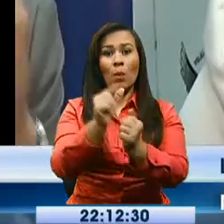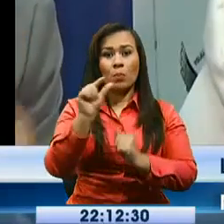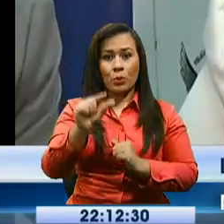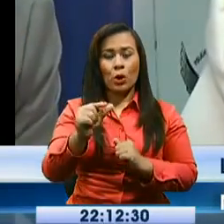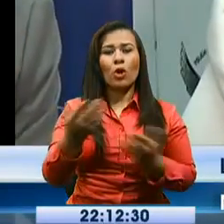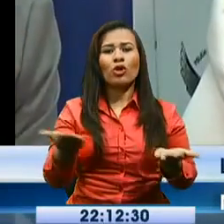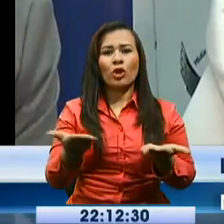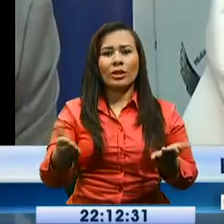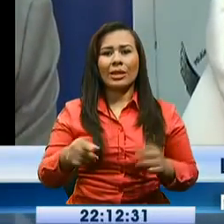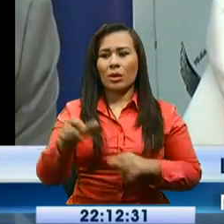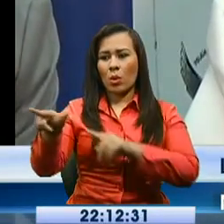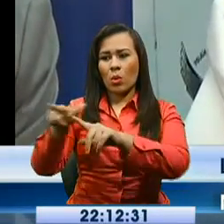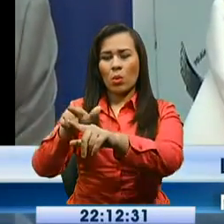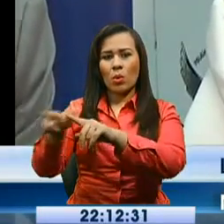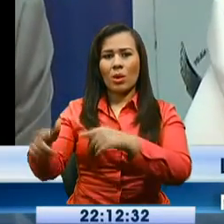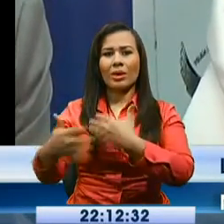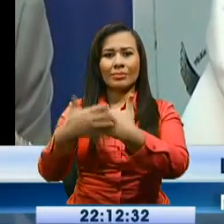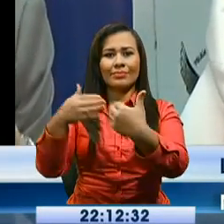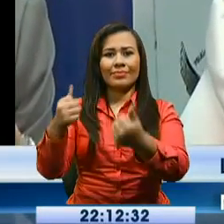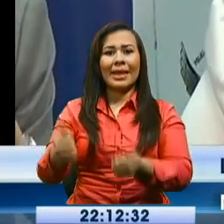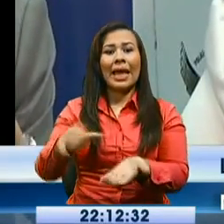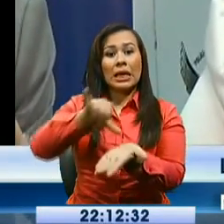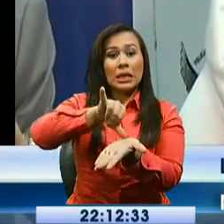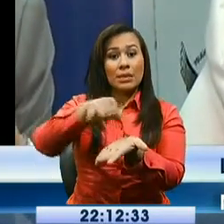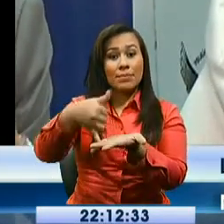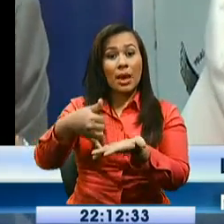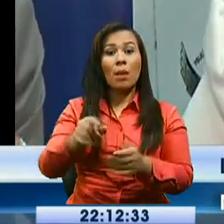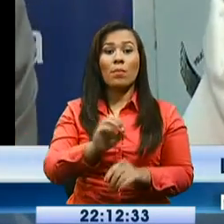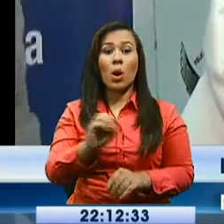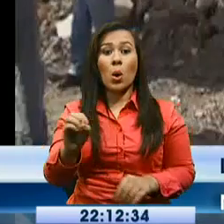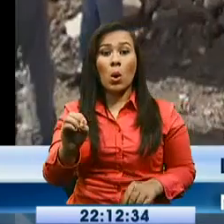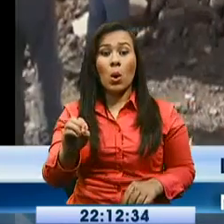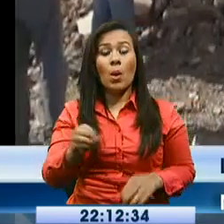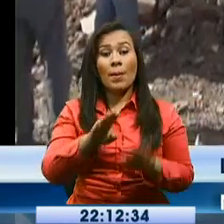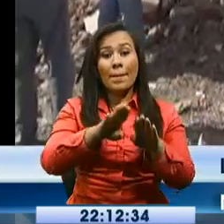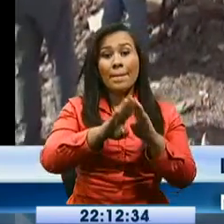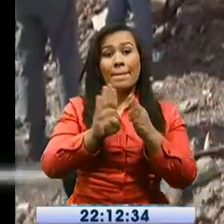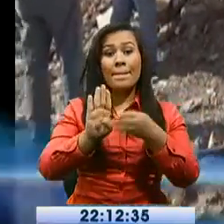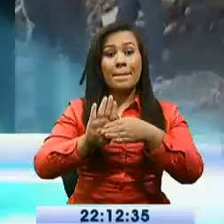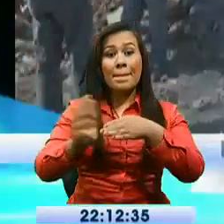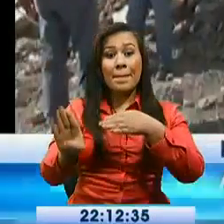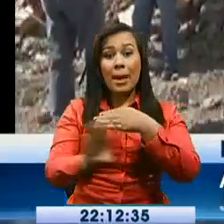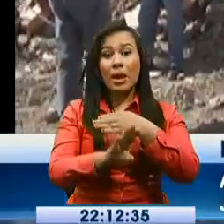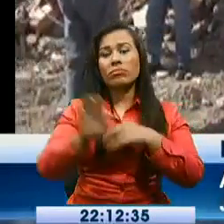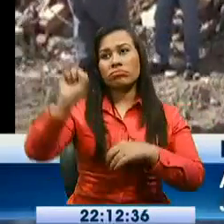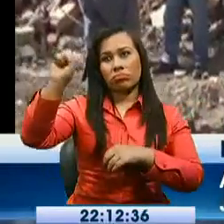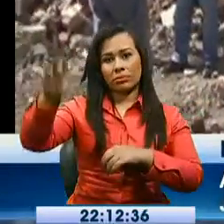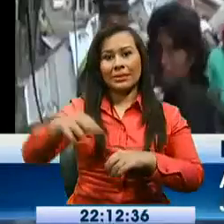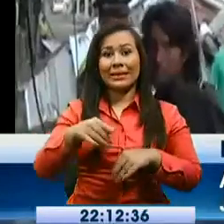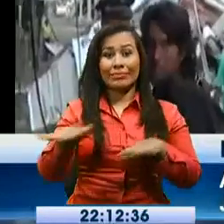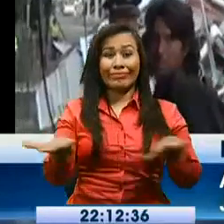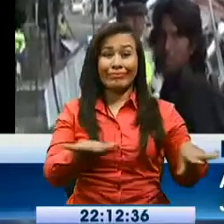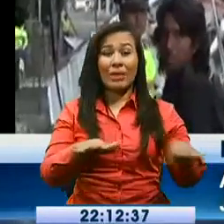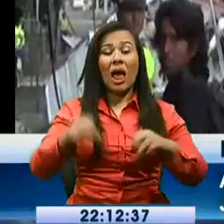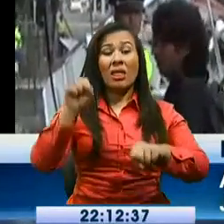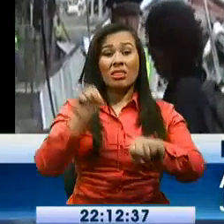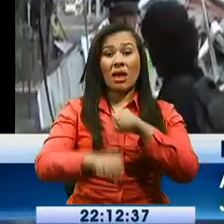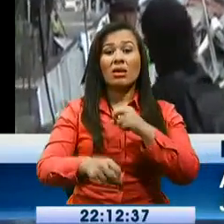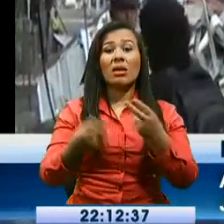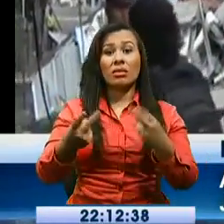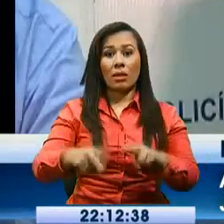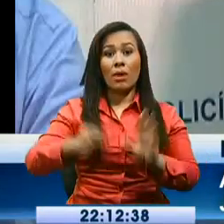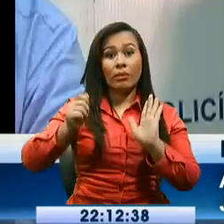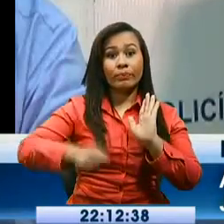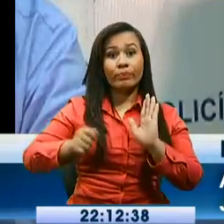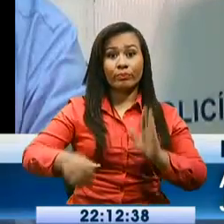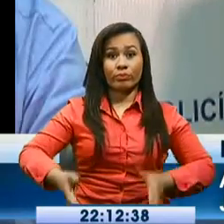irán al centro de rehabilitación Jipijapa, Santo Domingo, Bahía. El terremoto también afectó severamente infraestructuras de la función